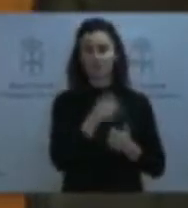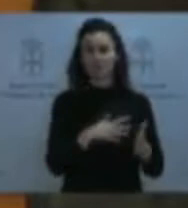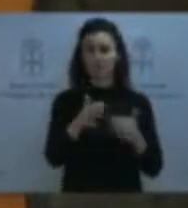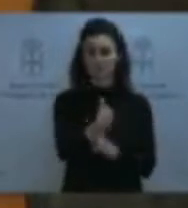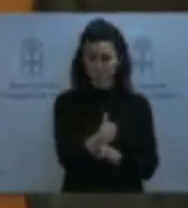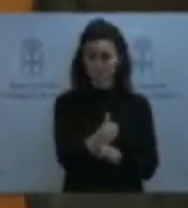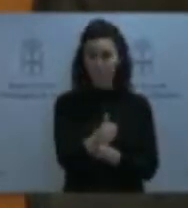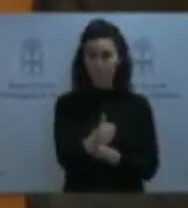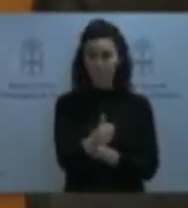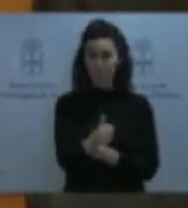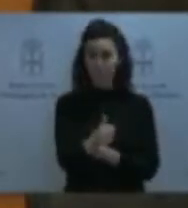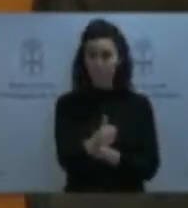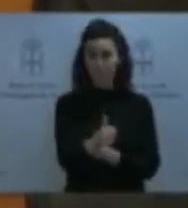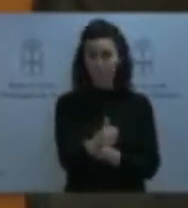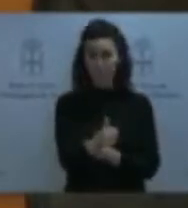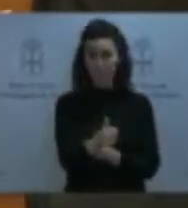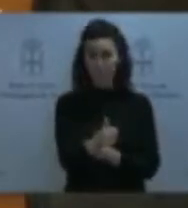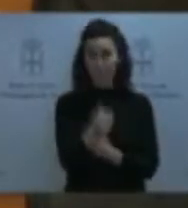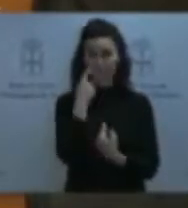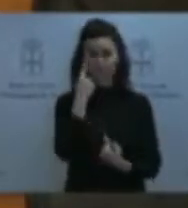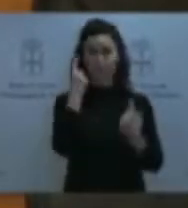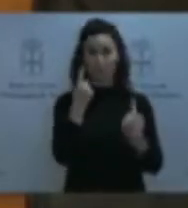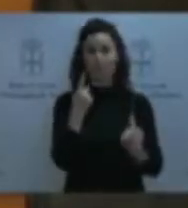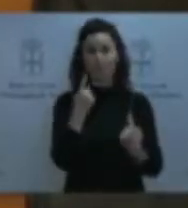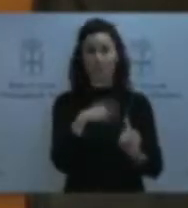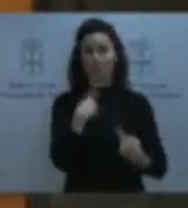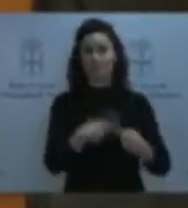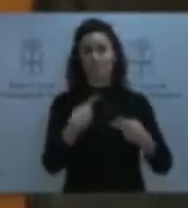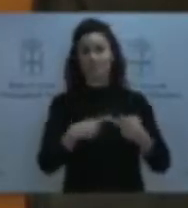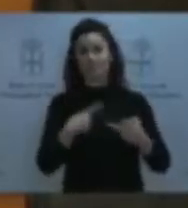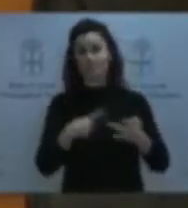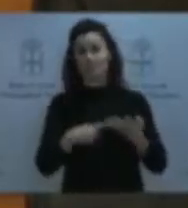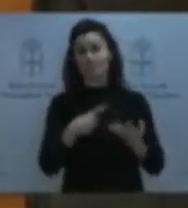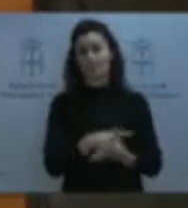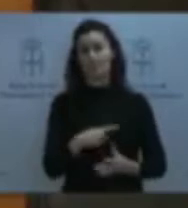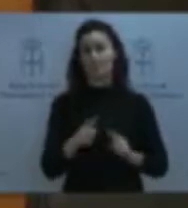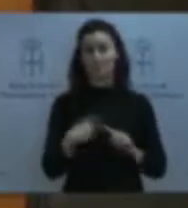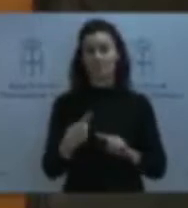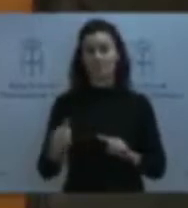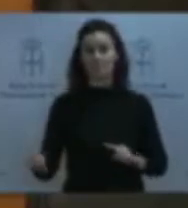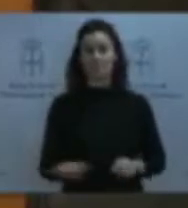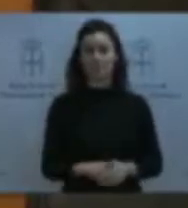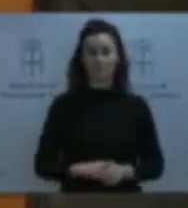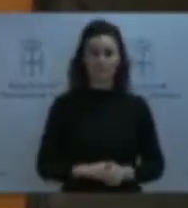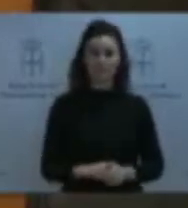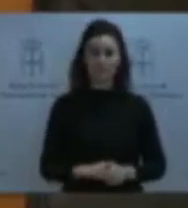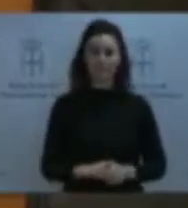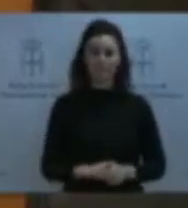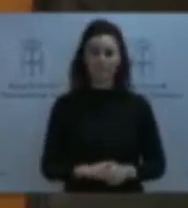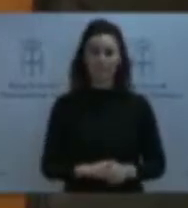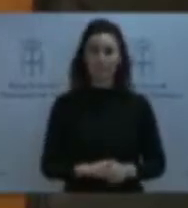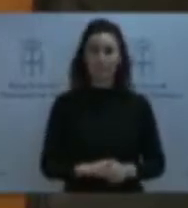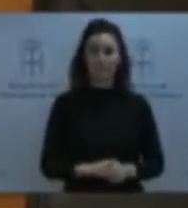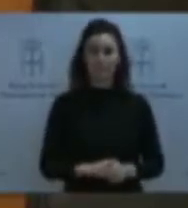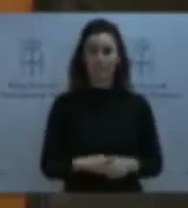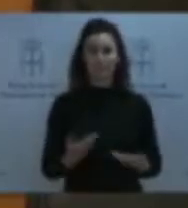primeras frente a las sucesivas en cada día de consulta, cumpliendo, por supuesto, como no podía ser de otra forma, los estándares de las sociedades